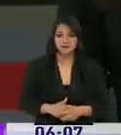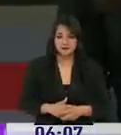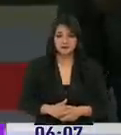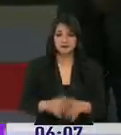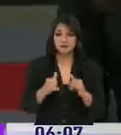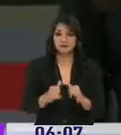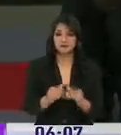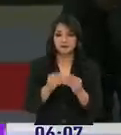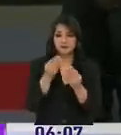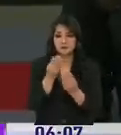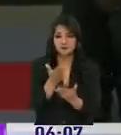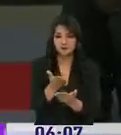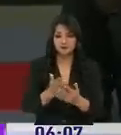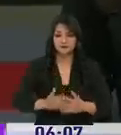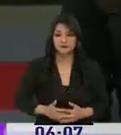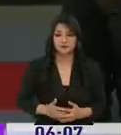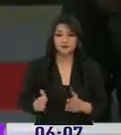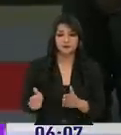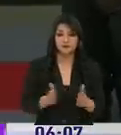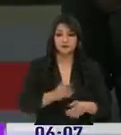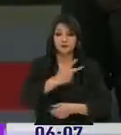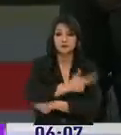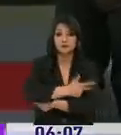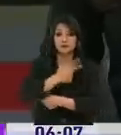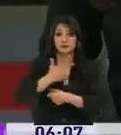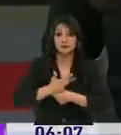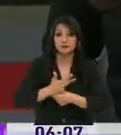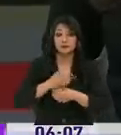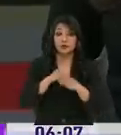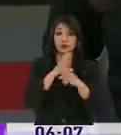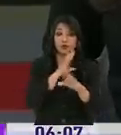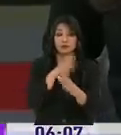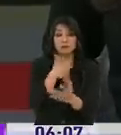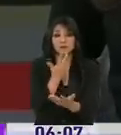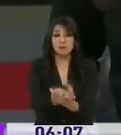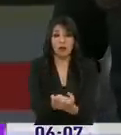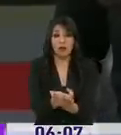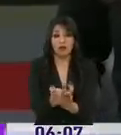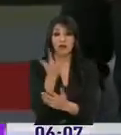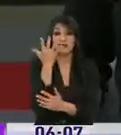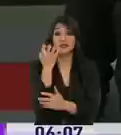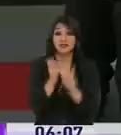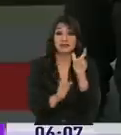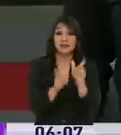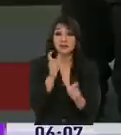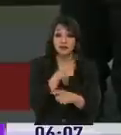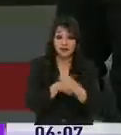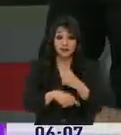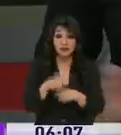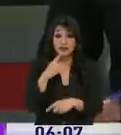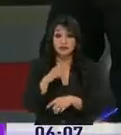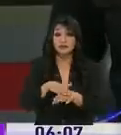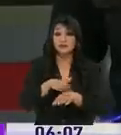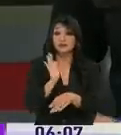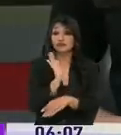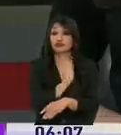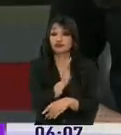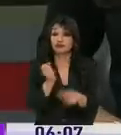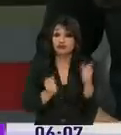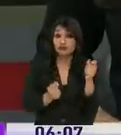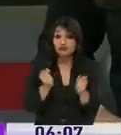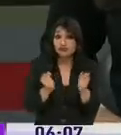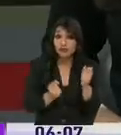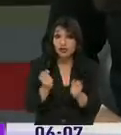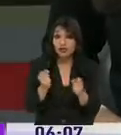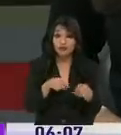Continuamos con la información y les contamos que en Chimborazo el volcamiento de un bus dejó como saldo 15 personas heridas. Se presume que los choferes habrían